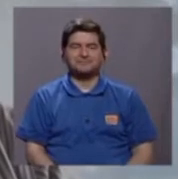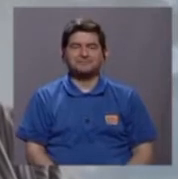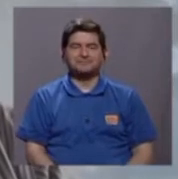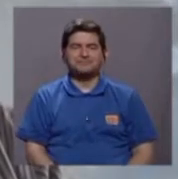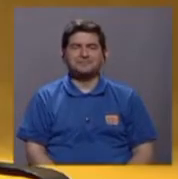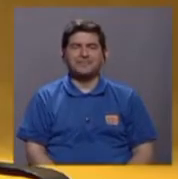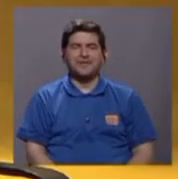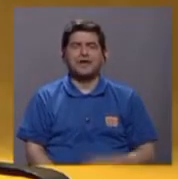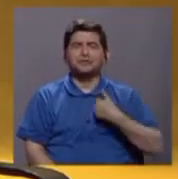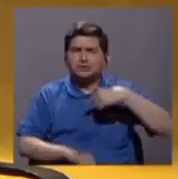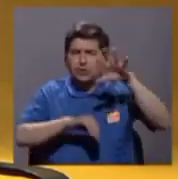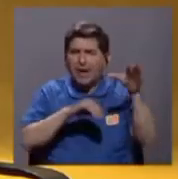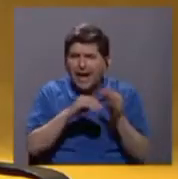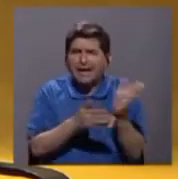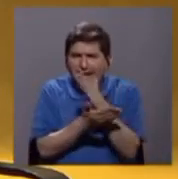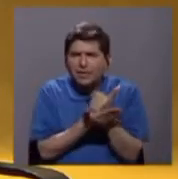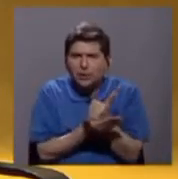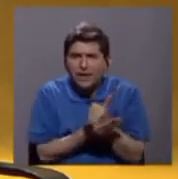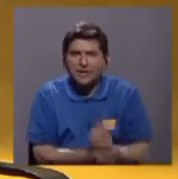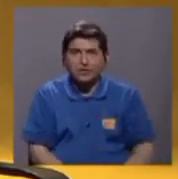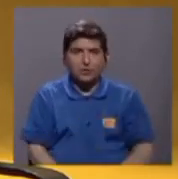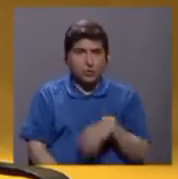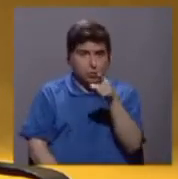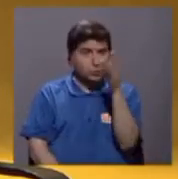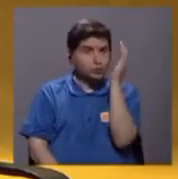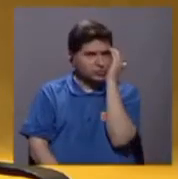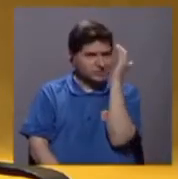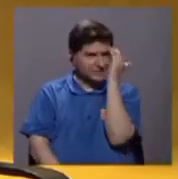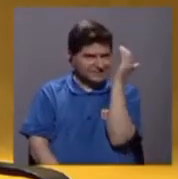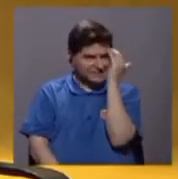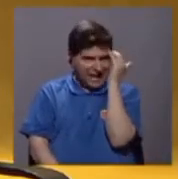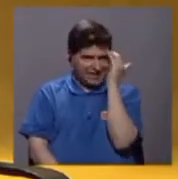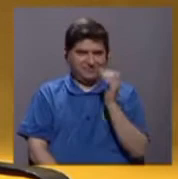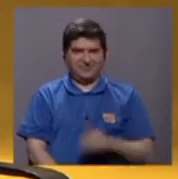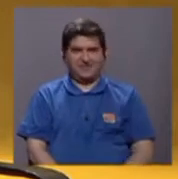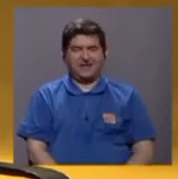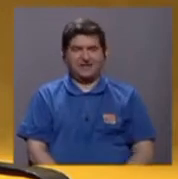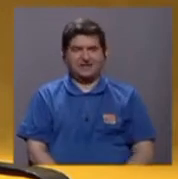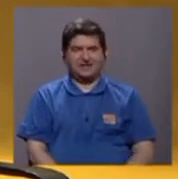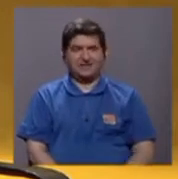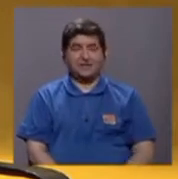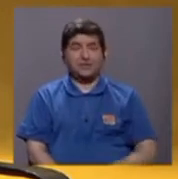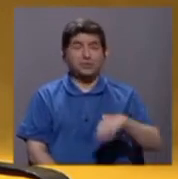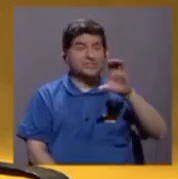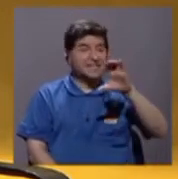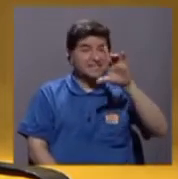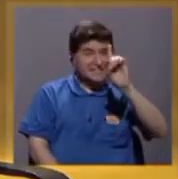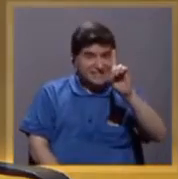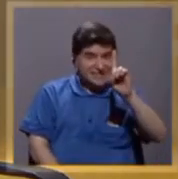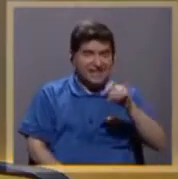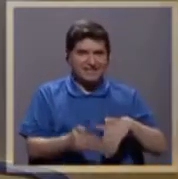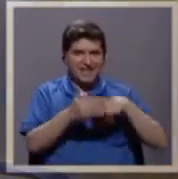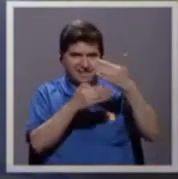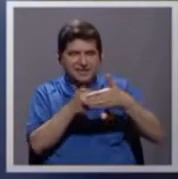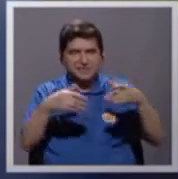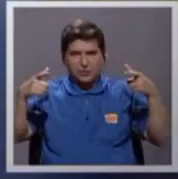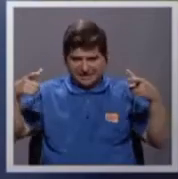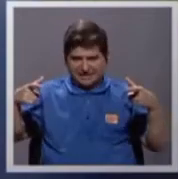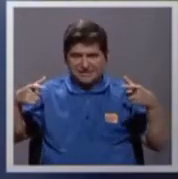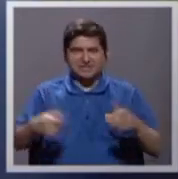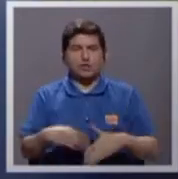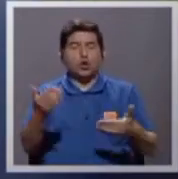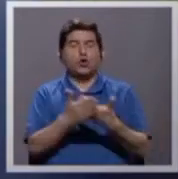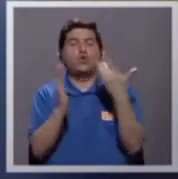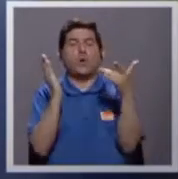Doña Martina. añadir una cosa? Ustedes saben que cuando los CDs, después de los discos, la